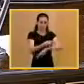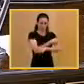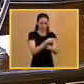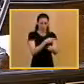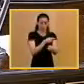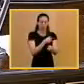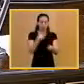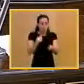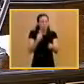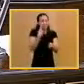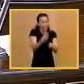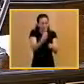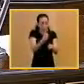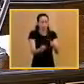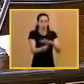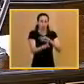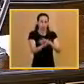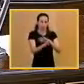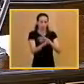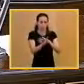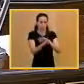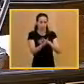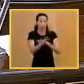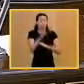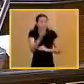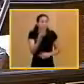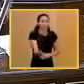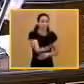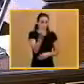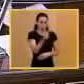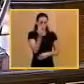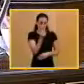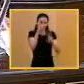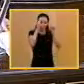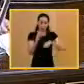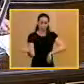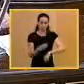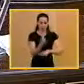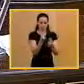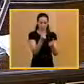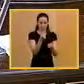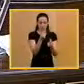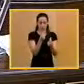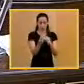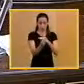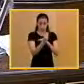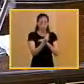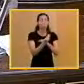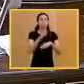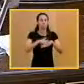Es necesario mantener e incluso mejorar este ritmo inversor para paliar el retraso y la